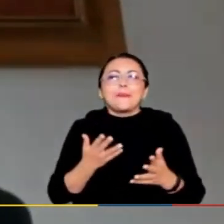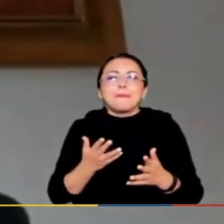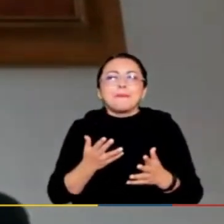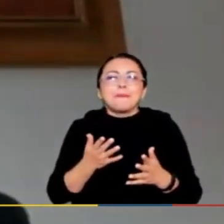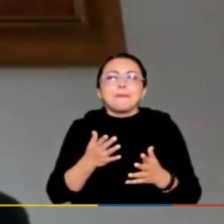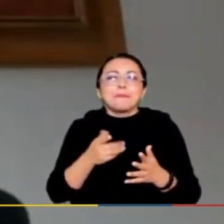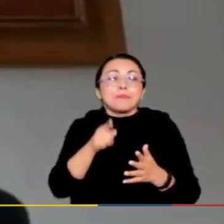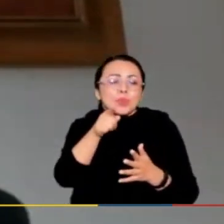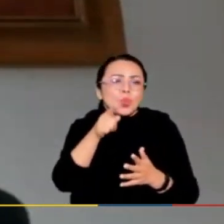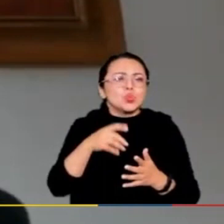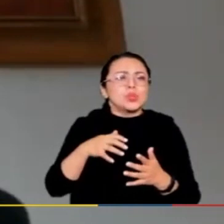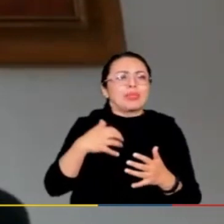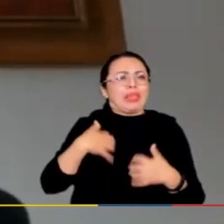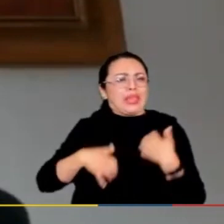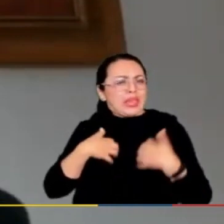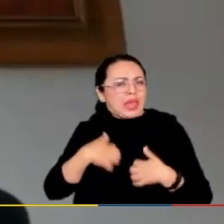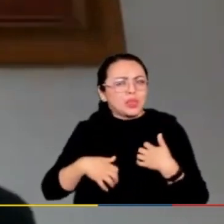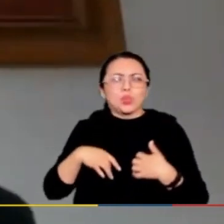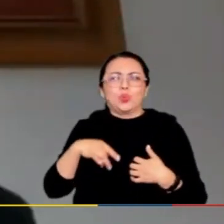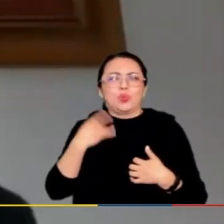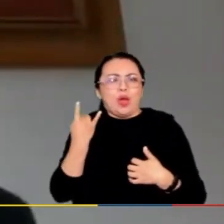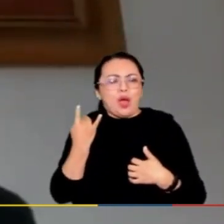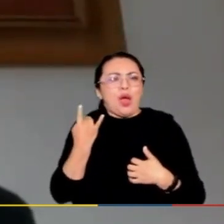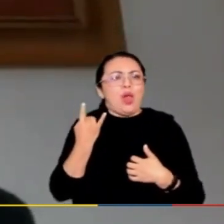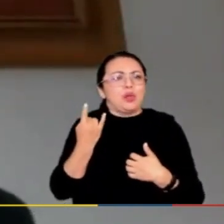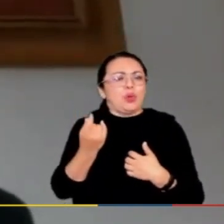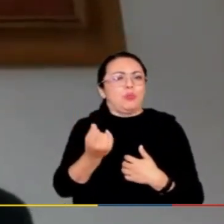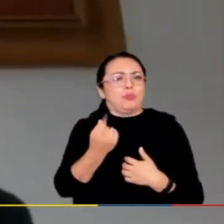tiene una inquietud